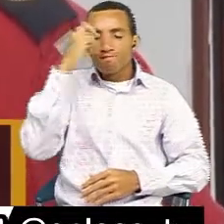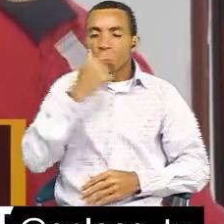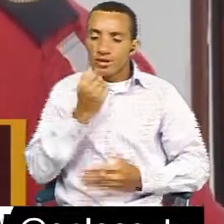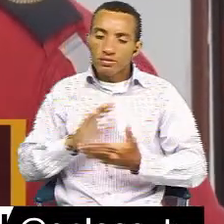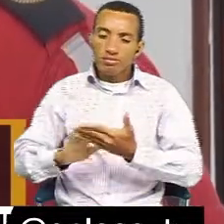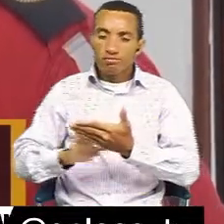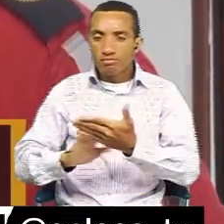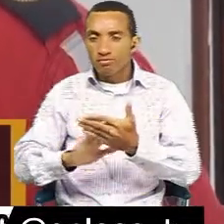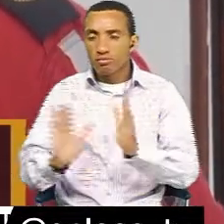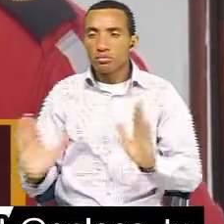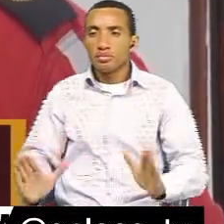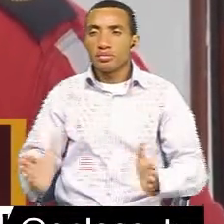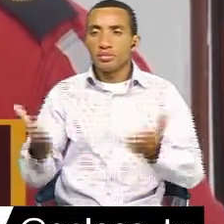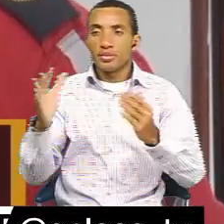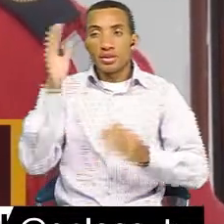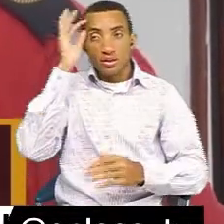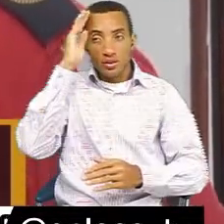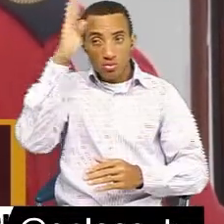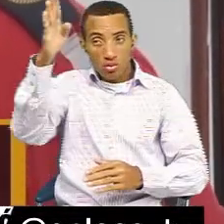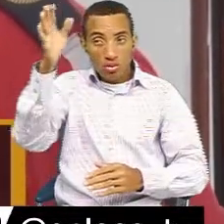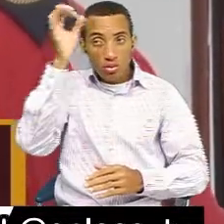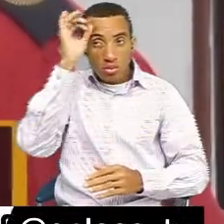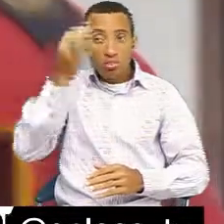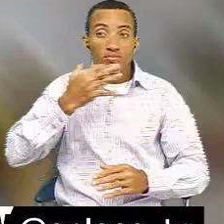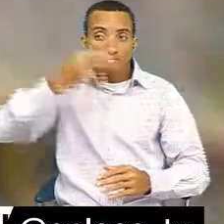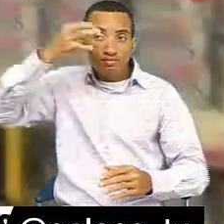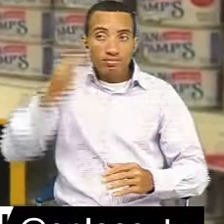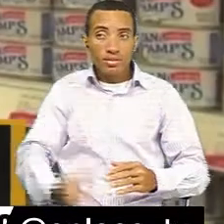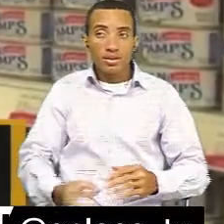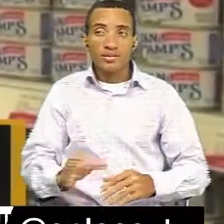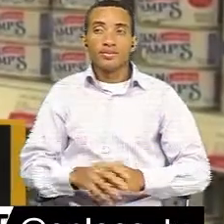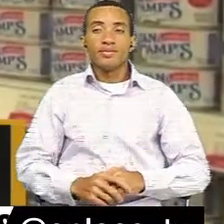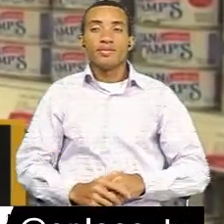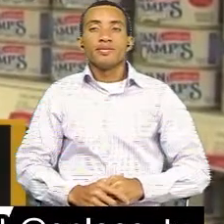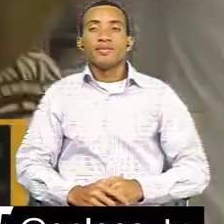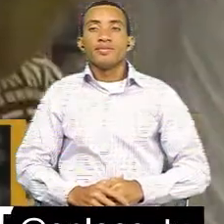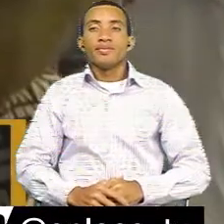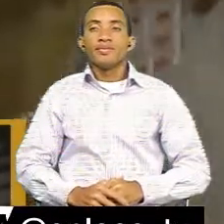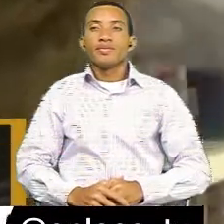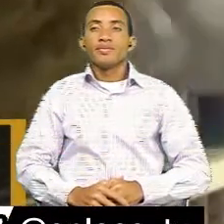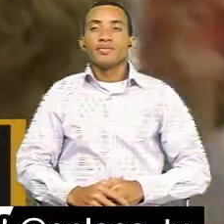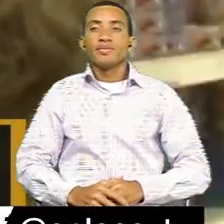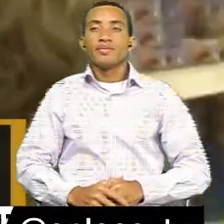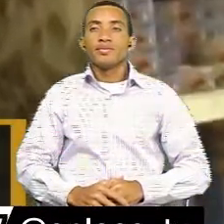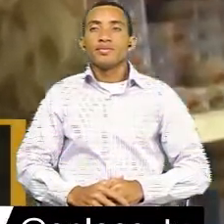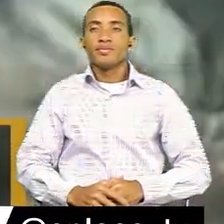para posibles eventos reales que se puedan presentar en la ciudad.